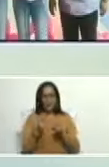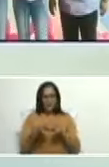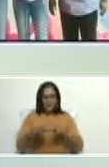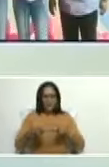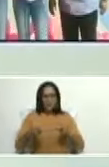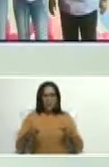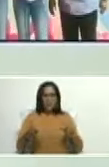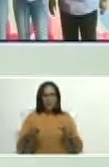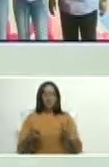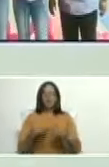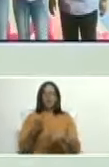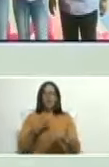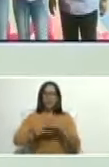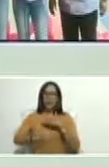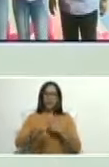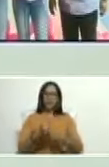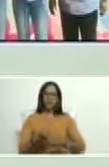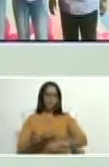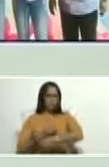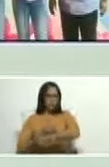y después paren su muchacho